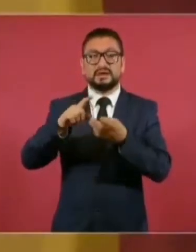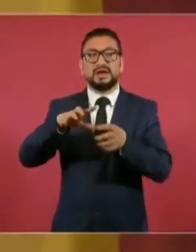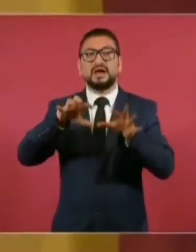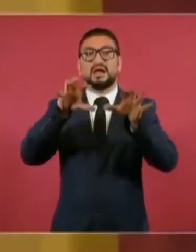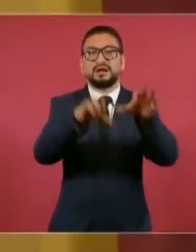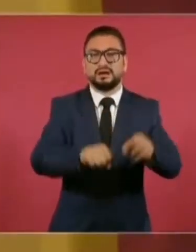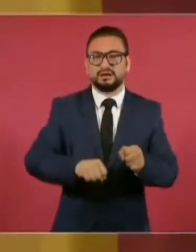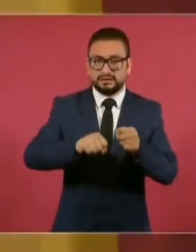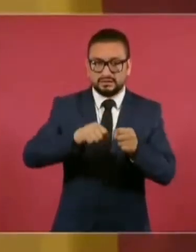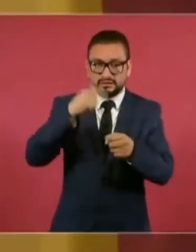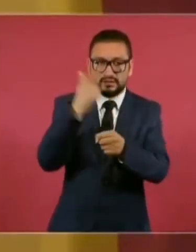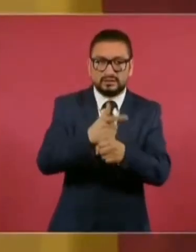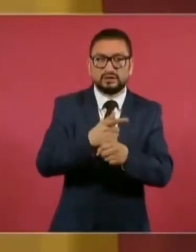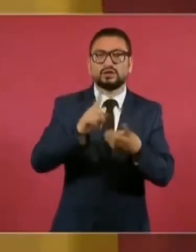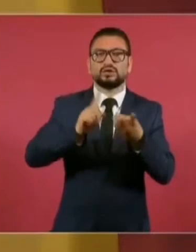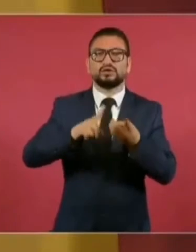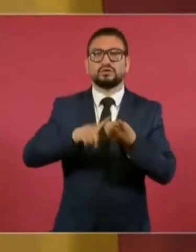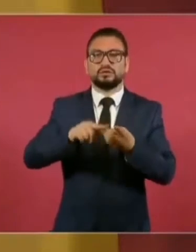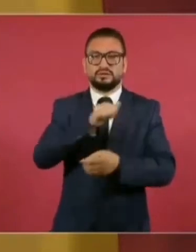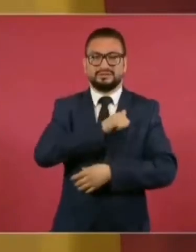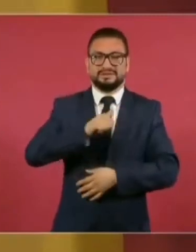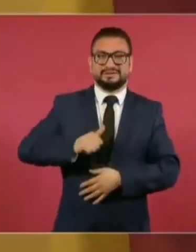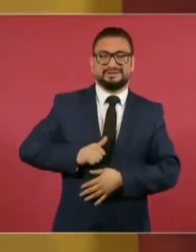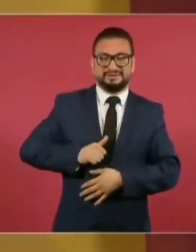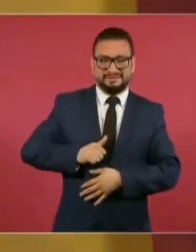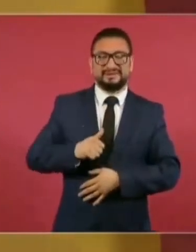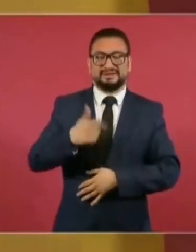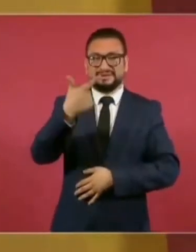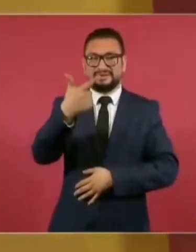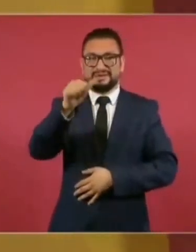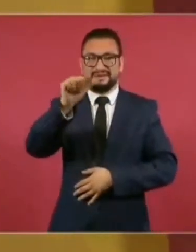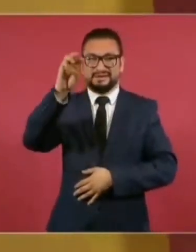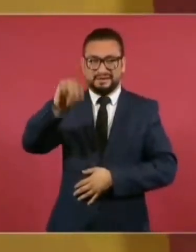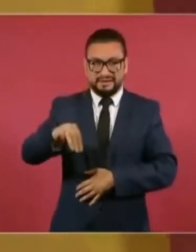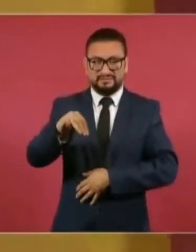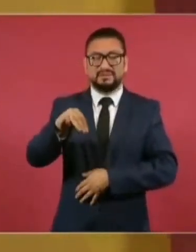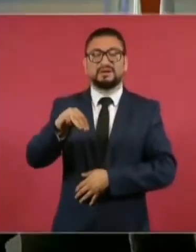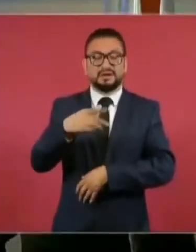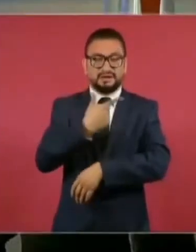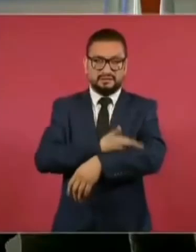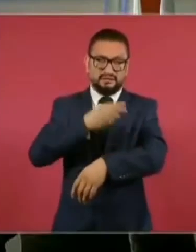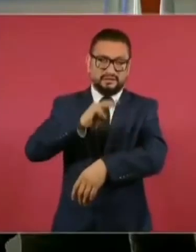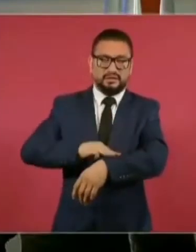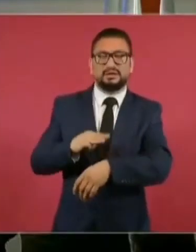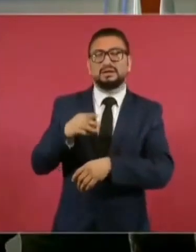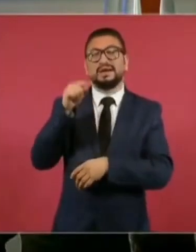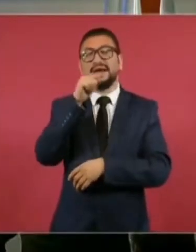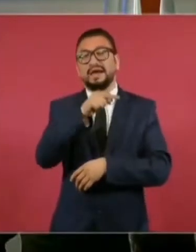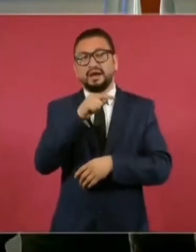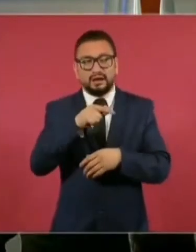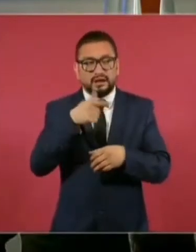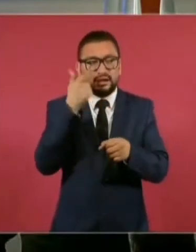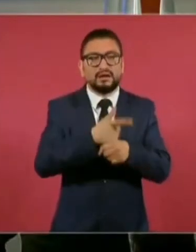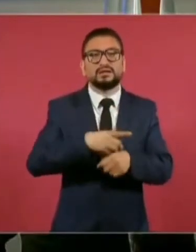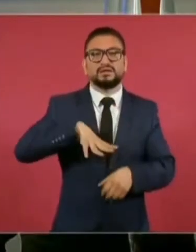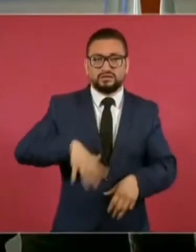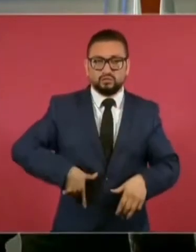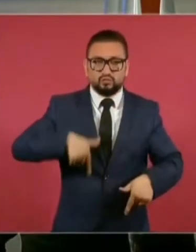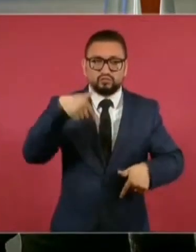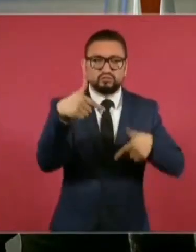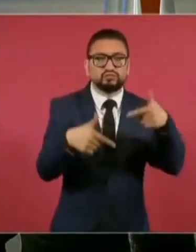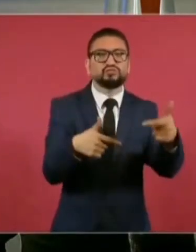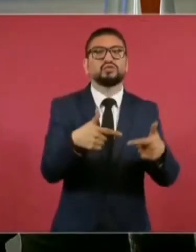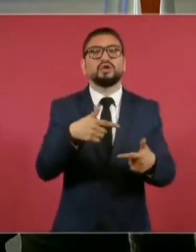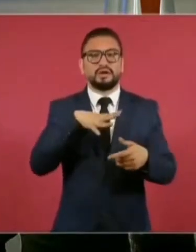la alcaldía Gustavo Amadero. Ellos fueron acusados por portación de armas y